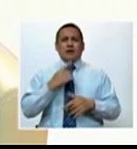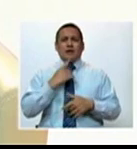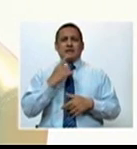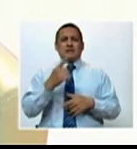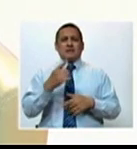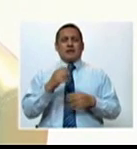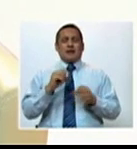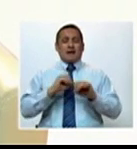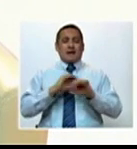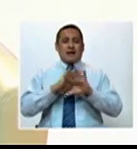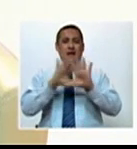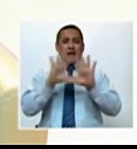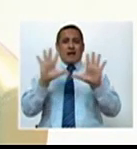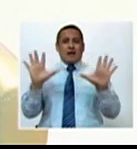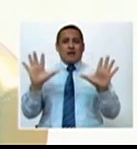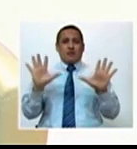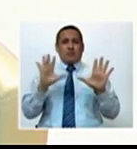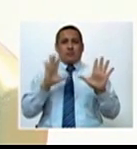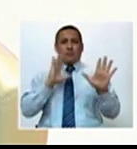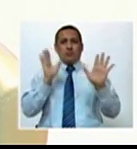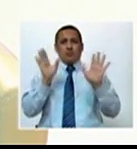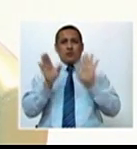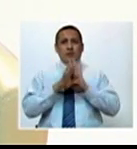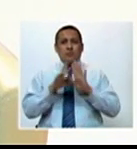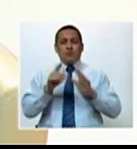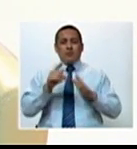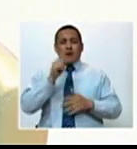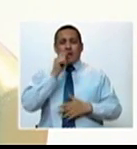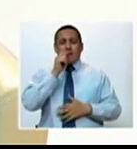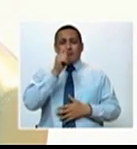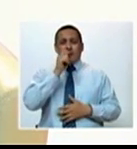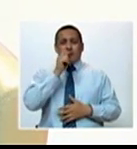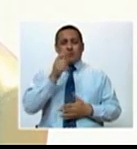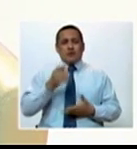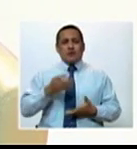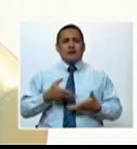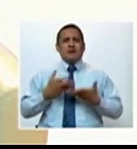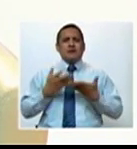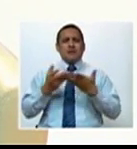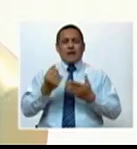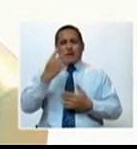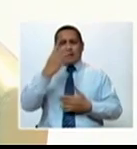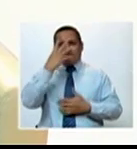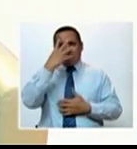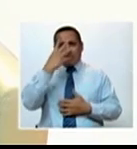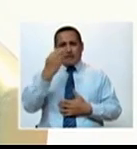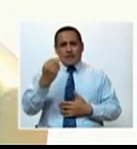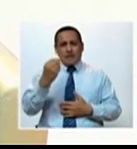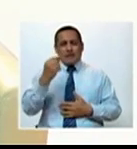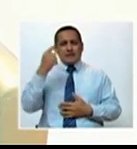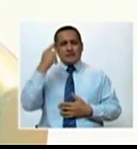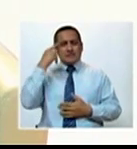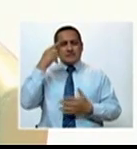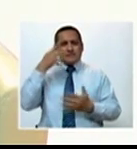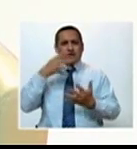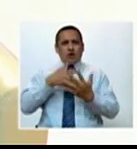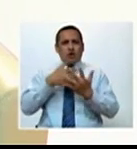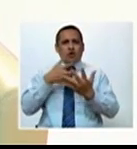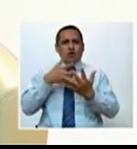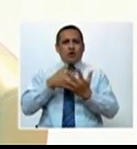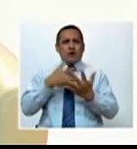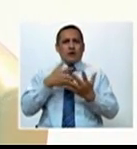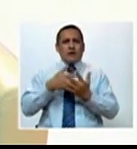menos claro de que la marihuana genera dependencia psicológica